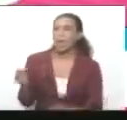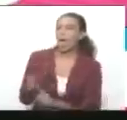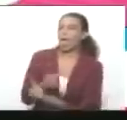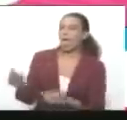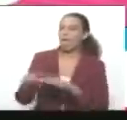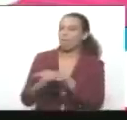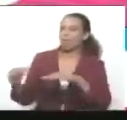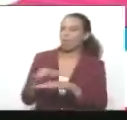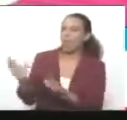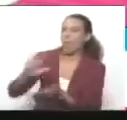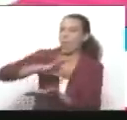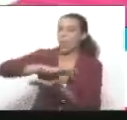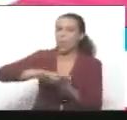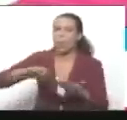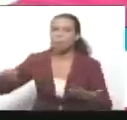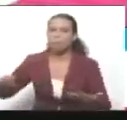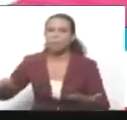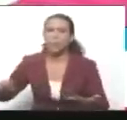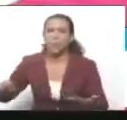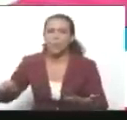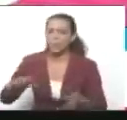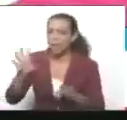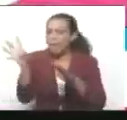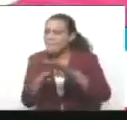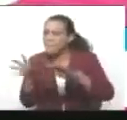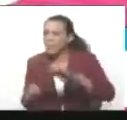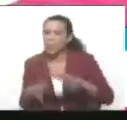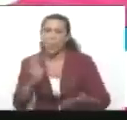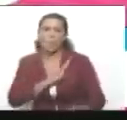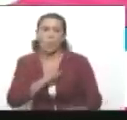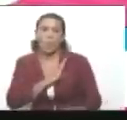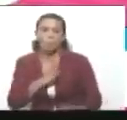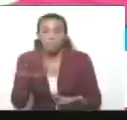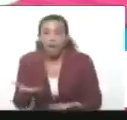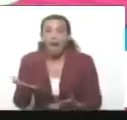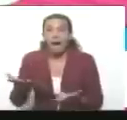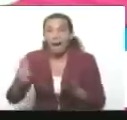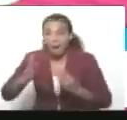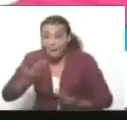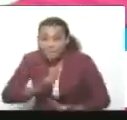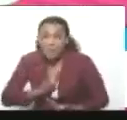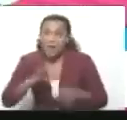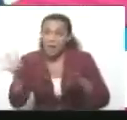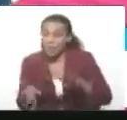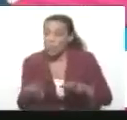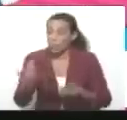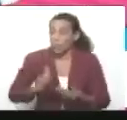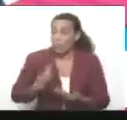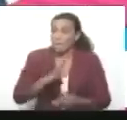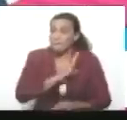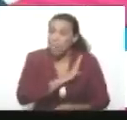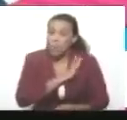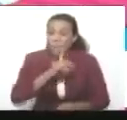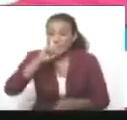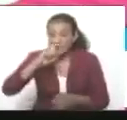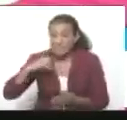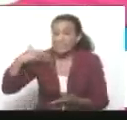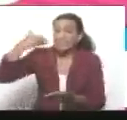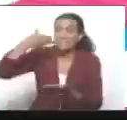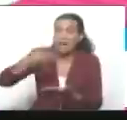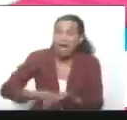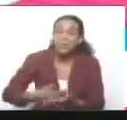va a despojar a otro de su territorio cuando se nos ha despojado de nuestro territorio nuestro